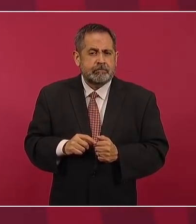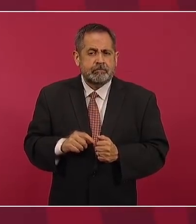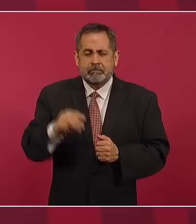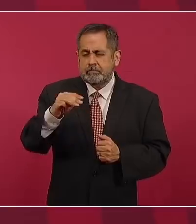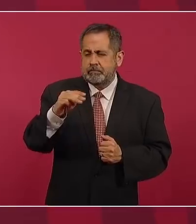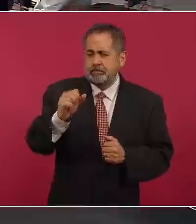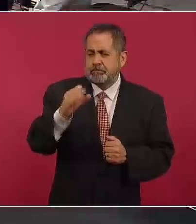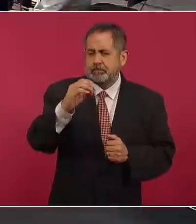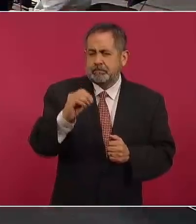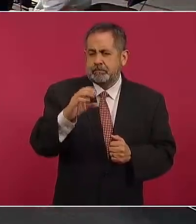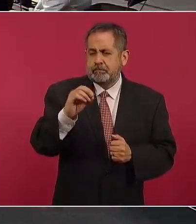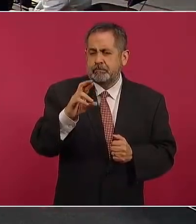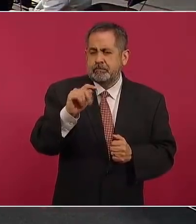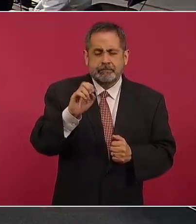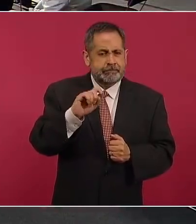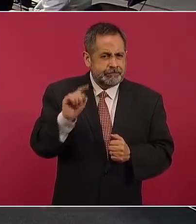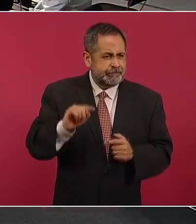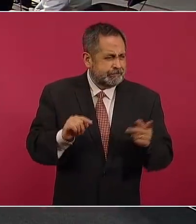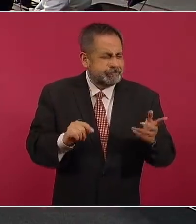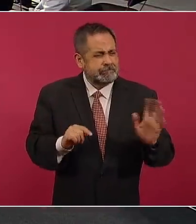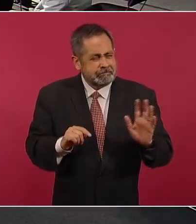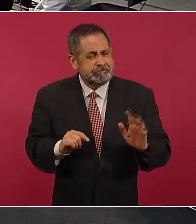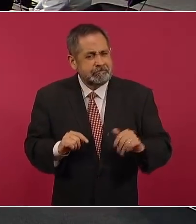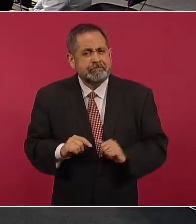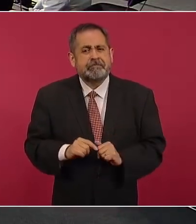Marco Cortés.